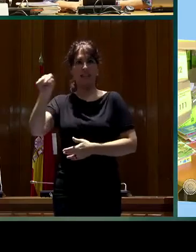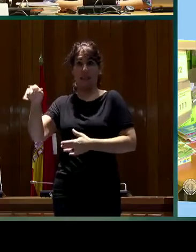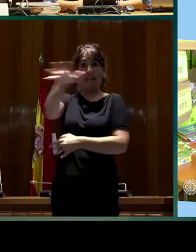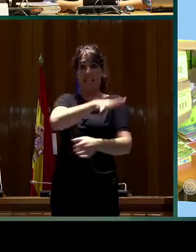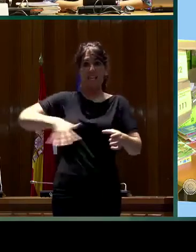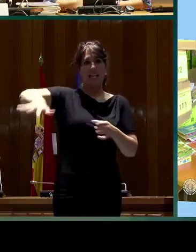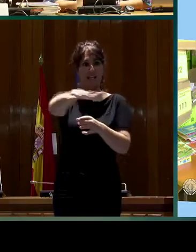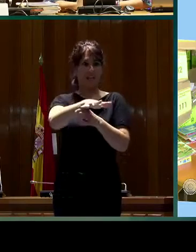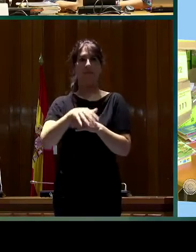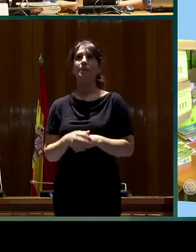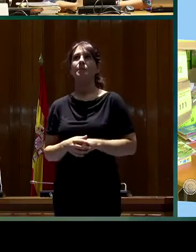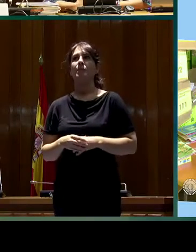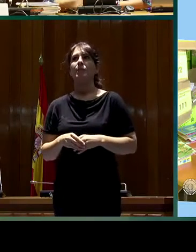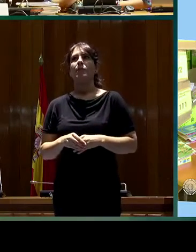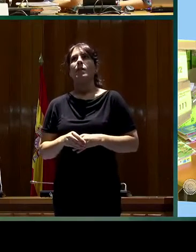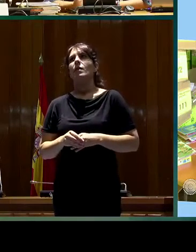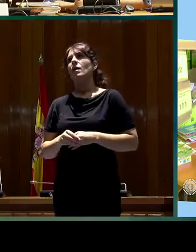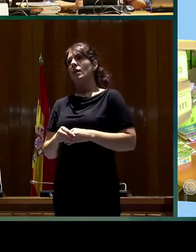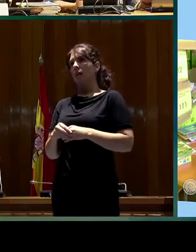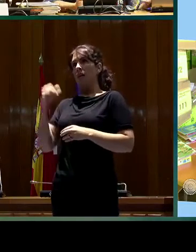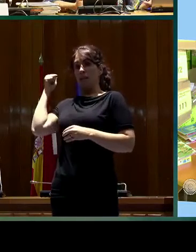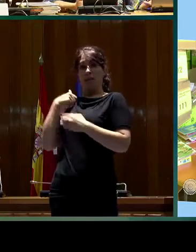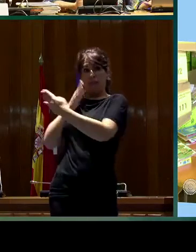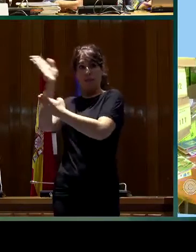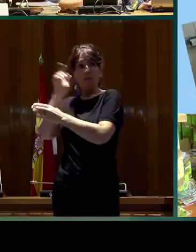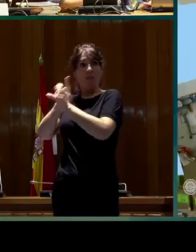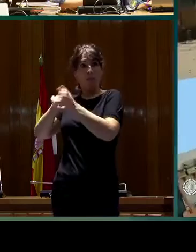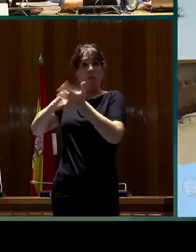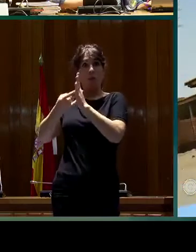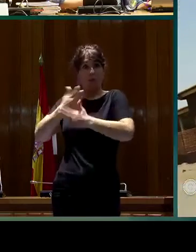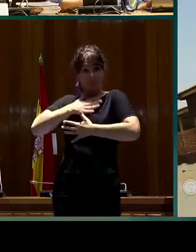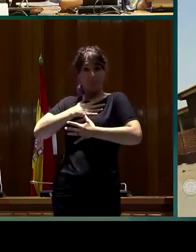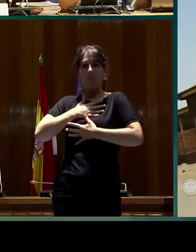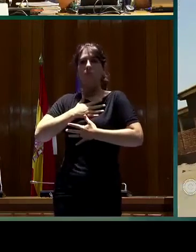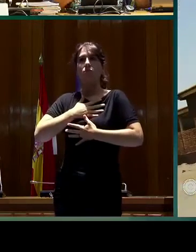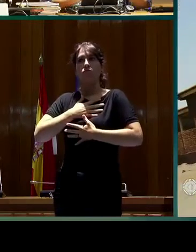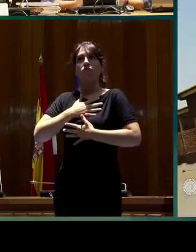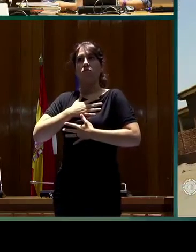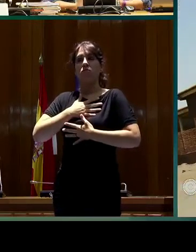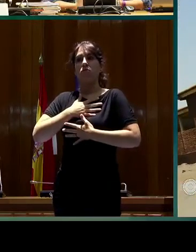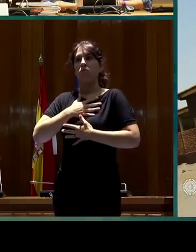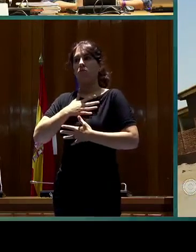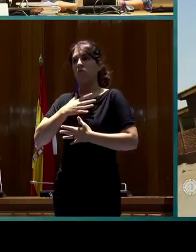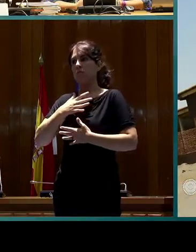región. El ir ahí, el poder participar en este proyecto, a mí realmente sí que me dio